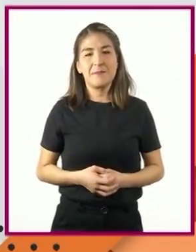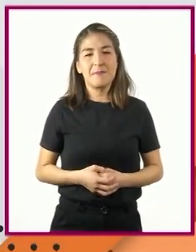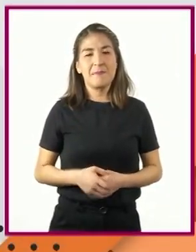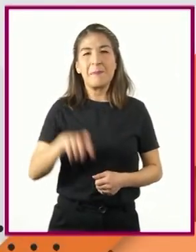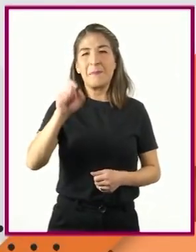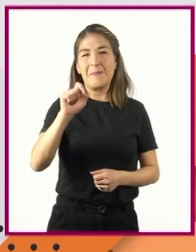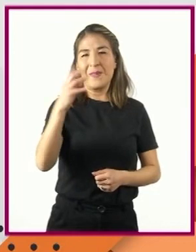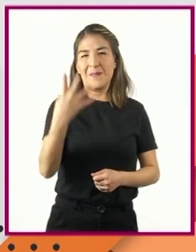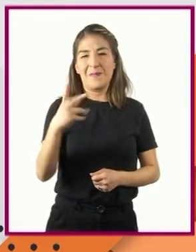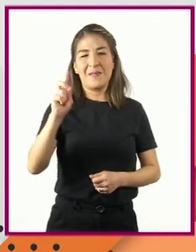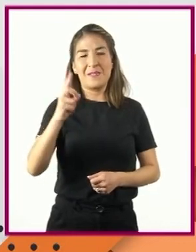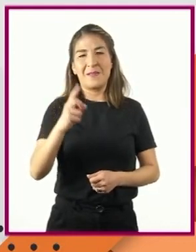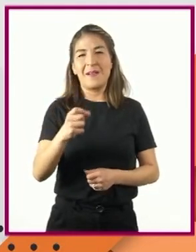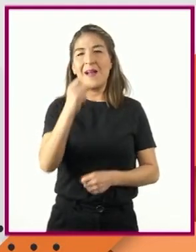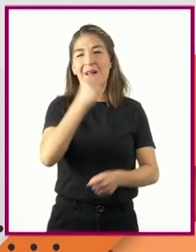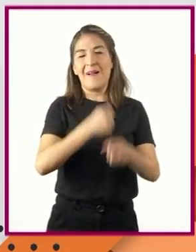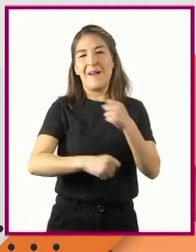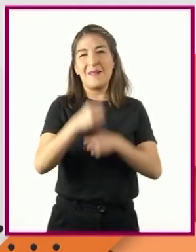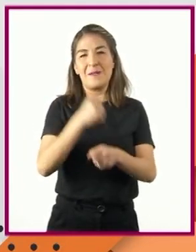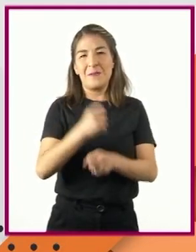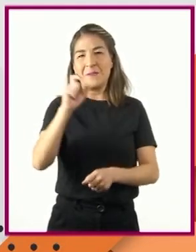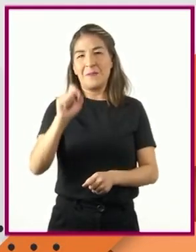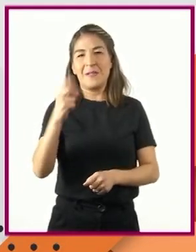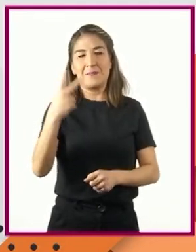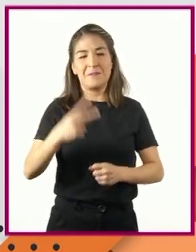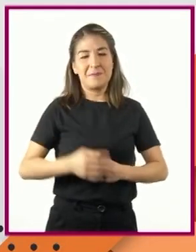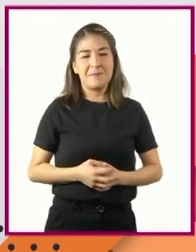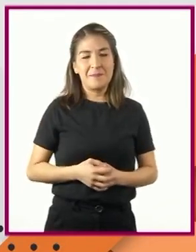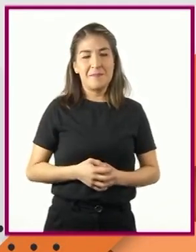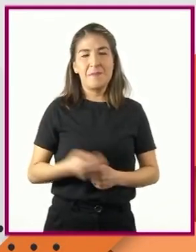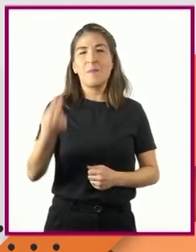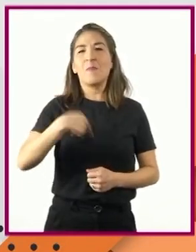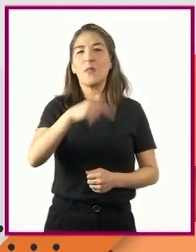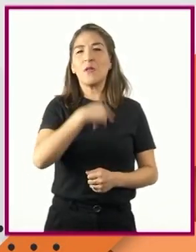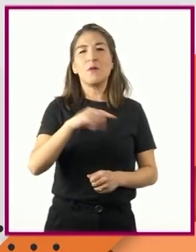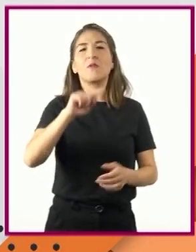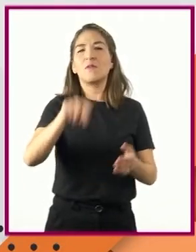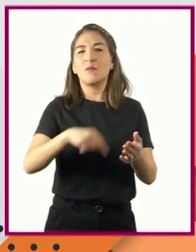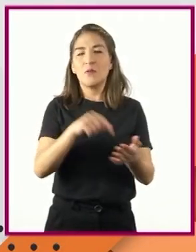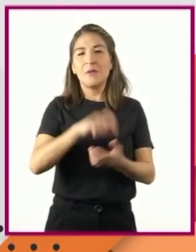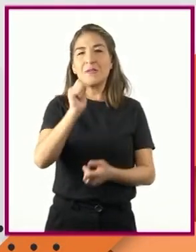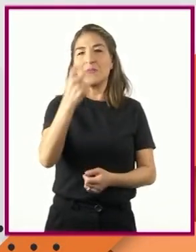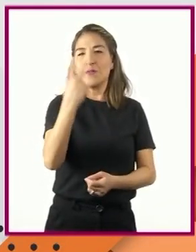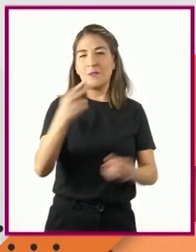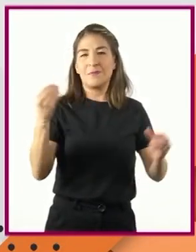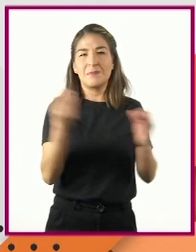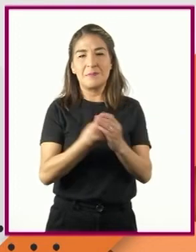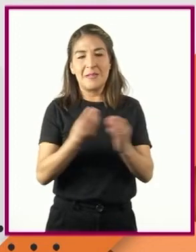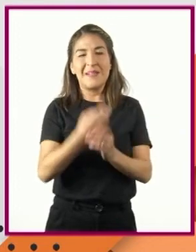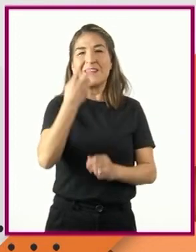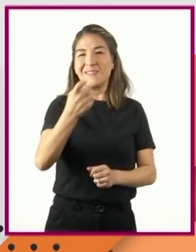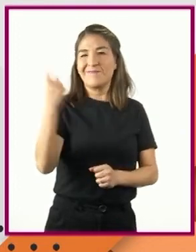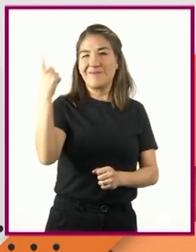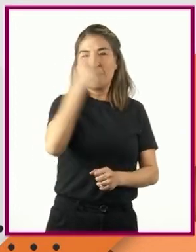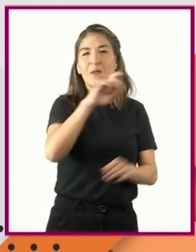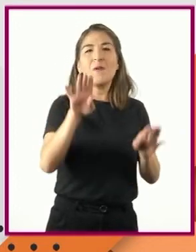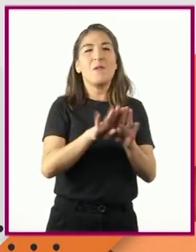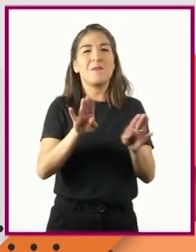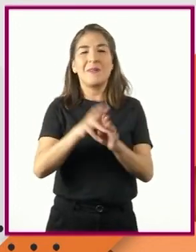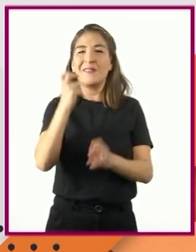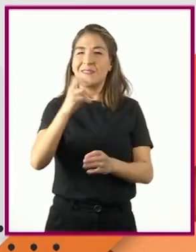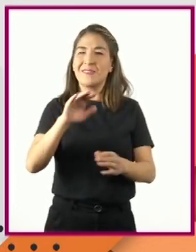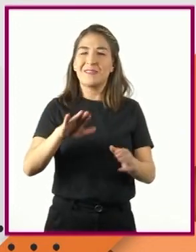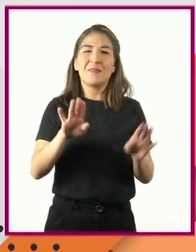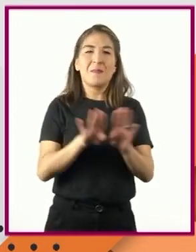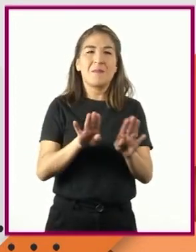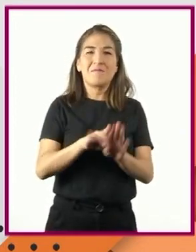24 de diciembre del año 22. Nuestro partido se apoya en 2 clases, y sería inevitable su caída si